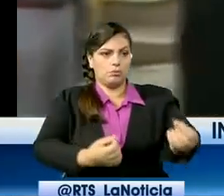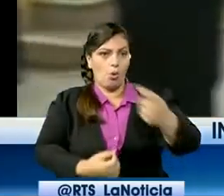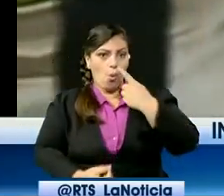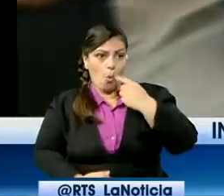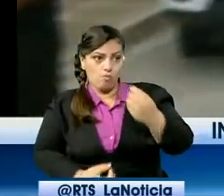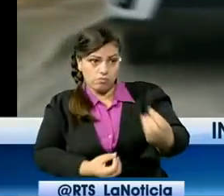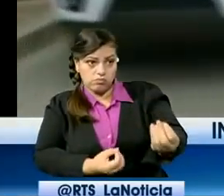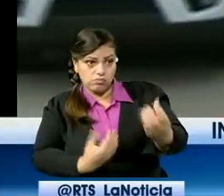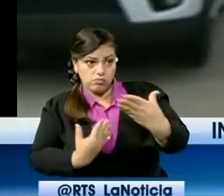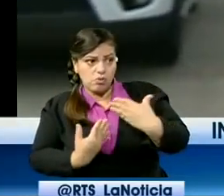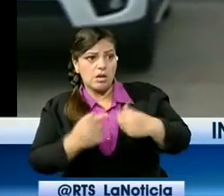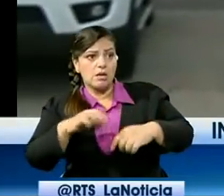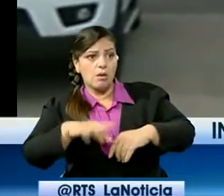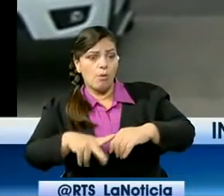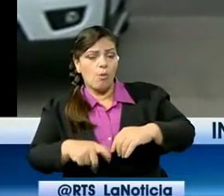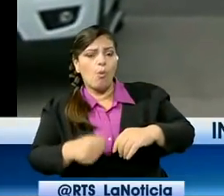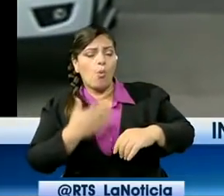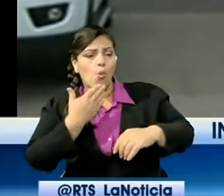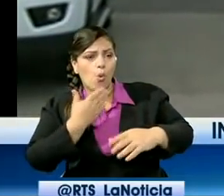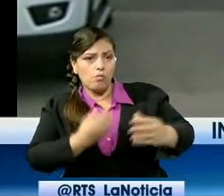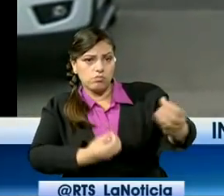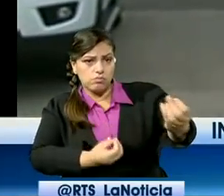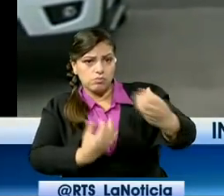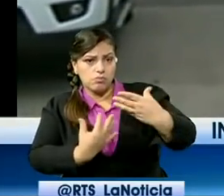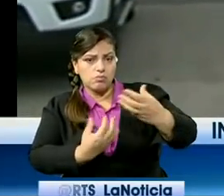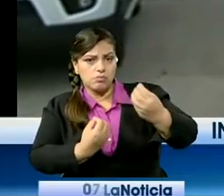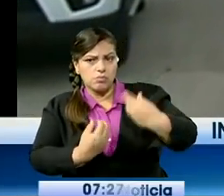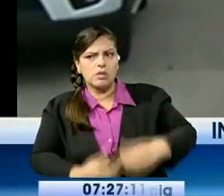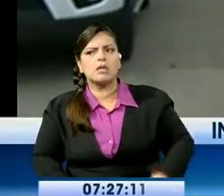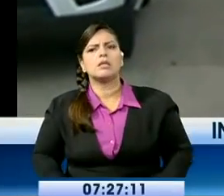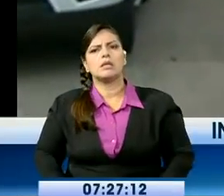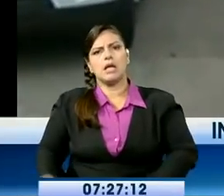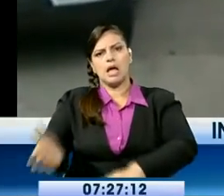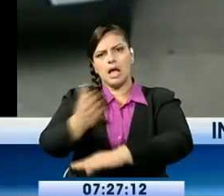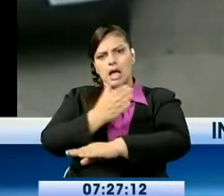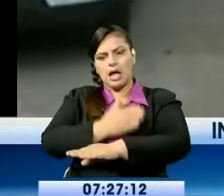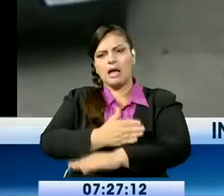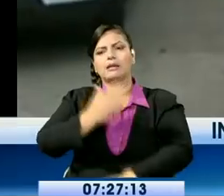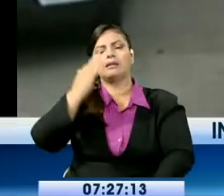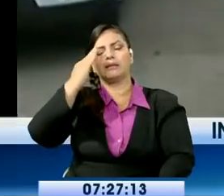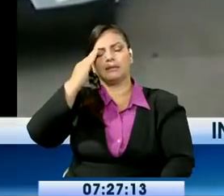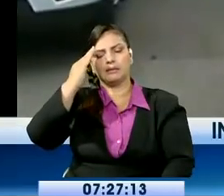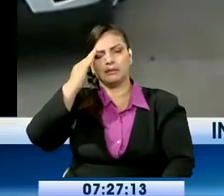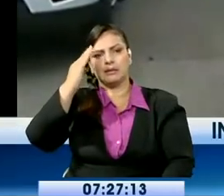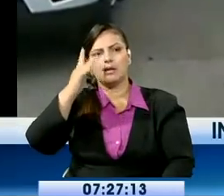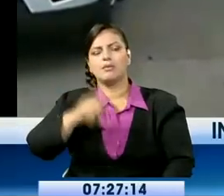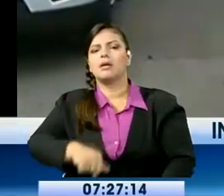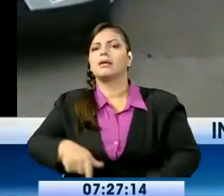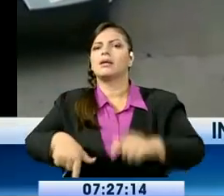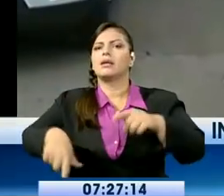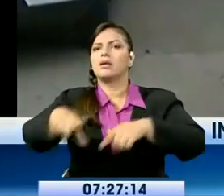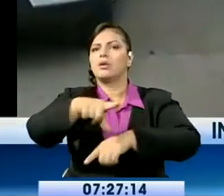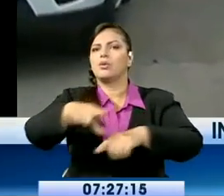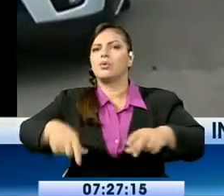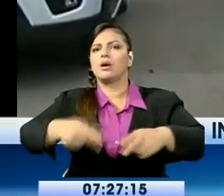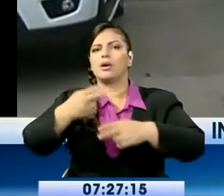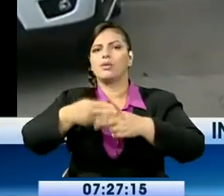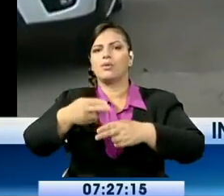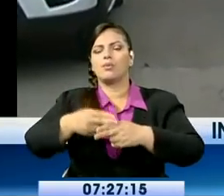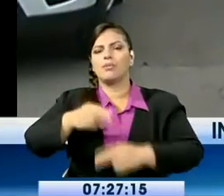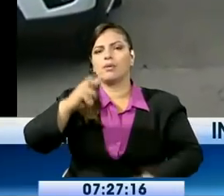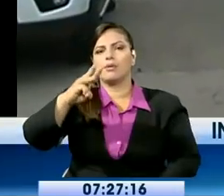de lo que tenemos en nuestros archivos personales, la cooperativa está Carlos Magno, no tenemos